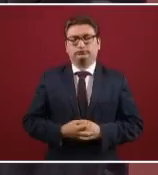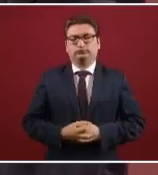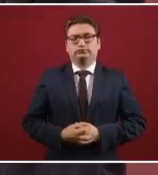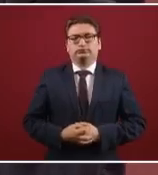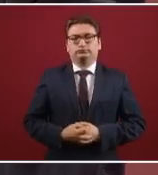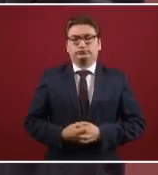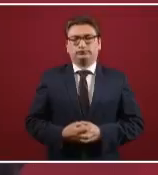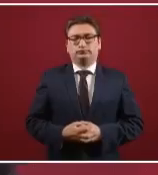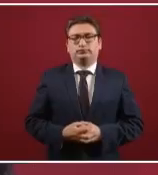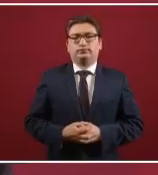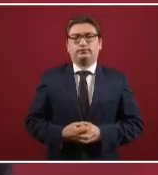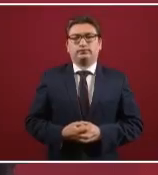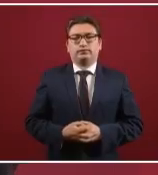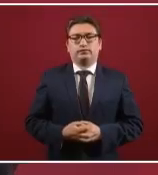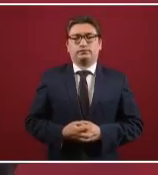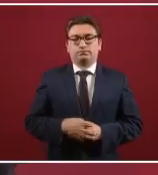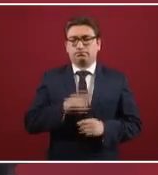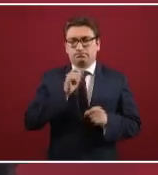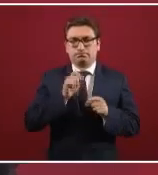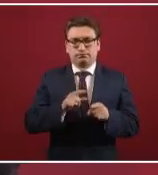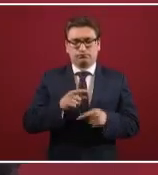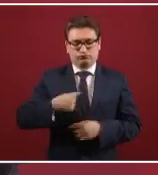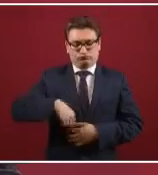logrando la autosuficiencia